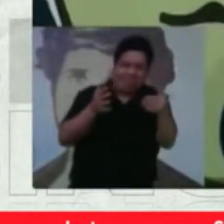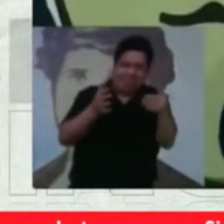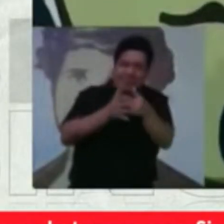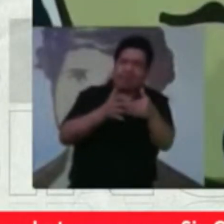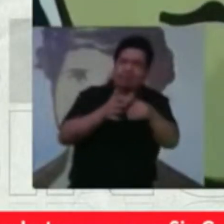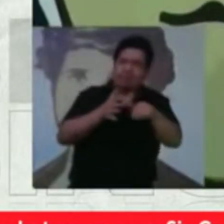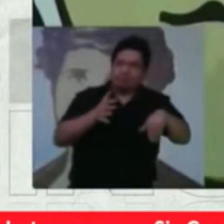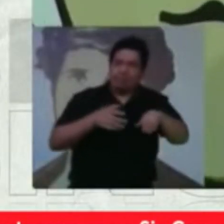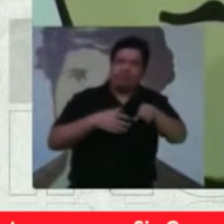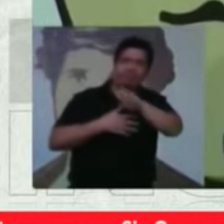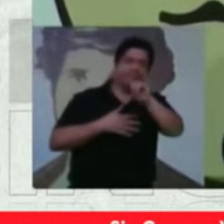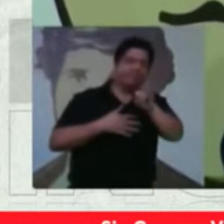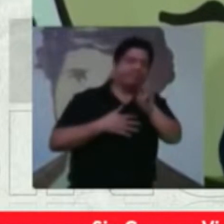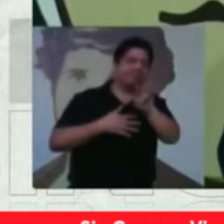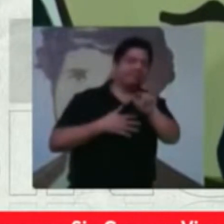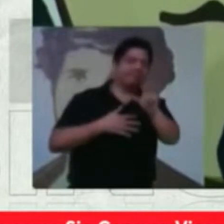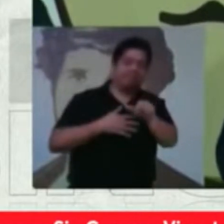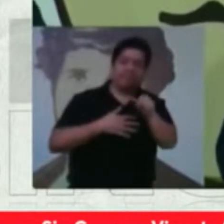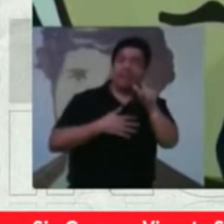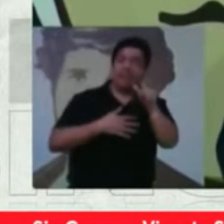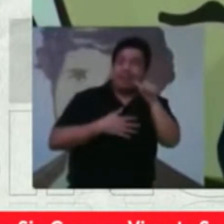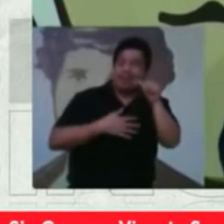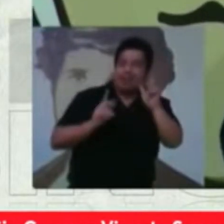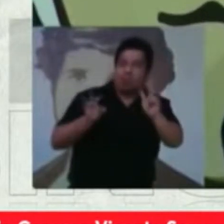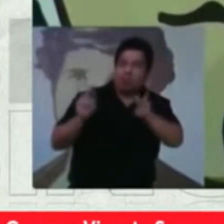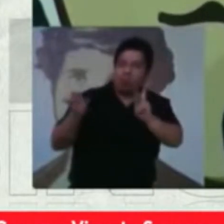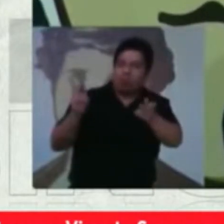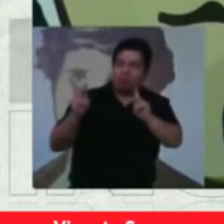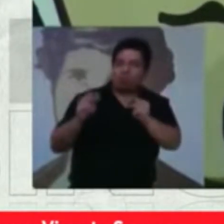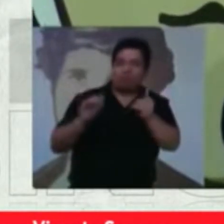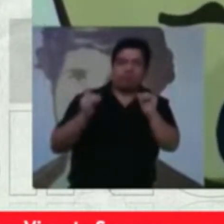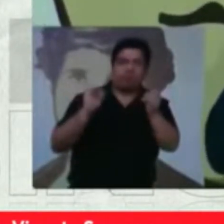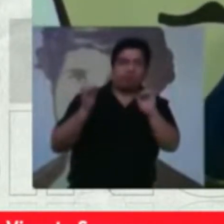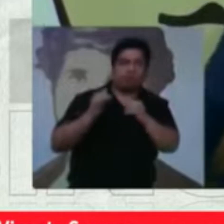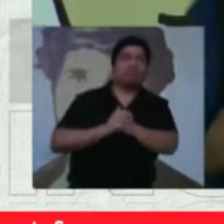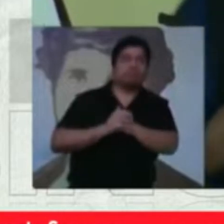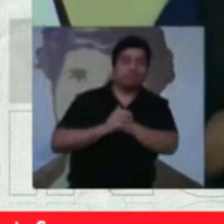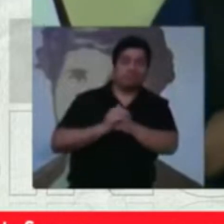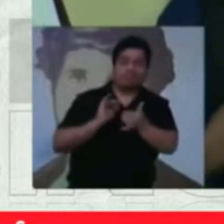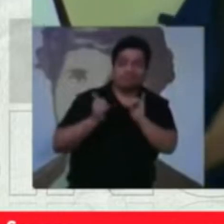platicaba con Julián ayer entre Mezcales